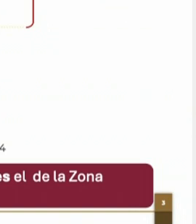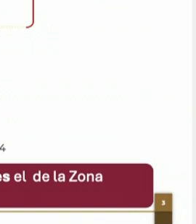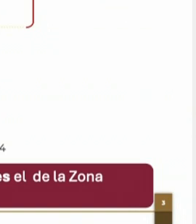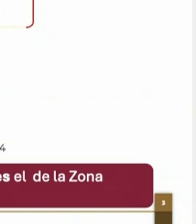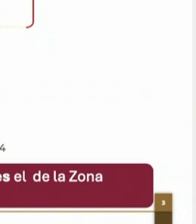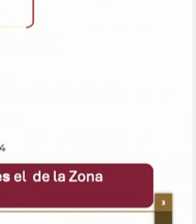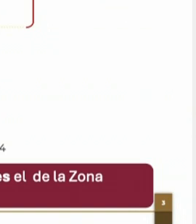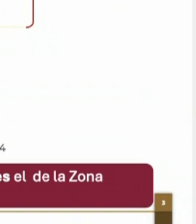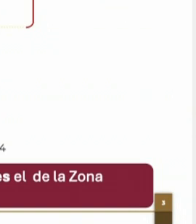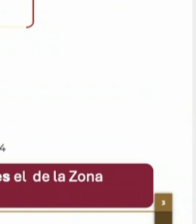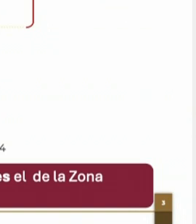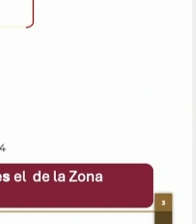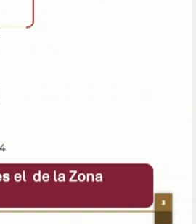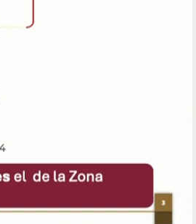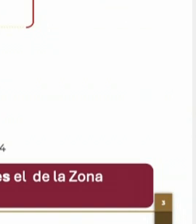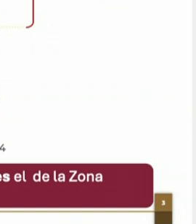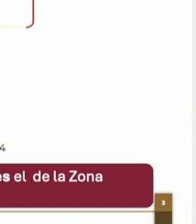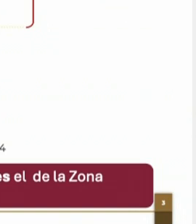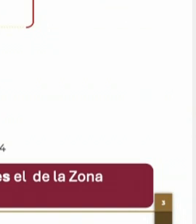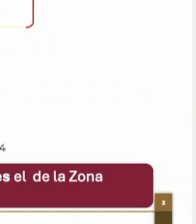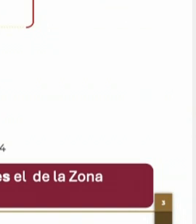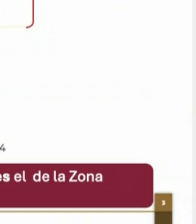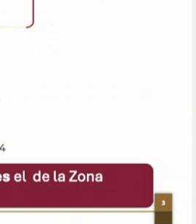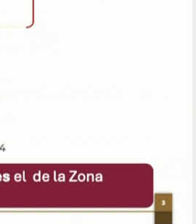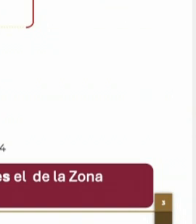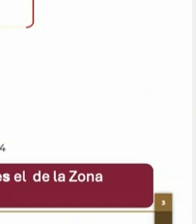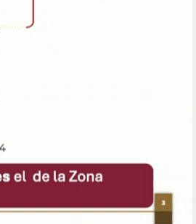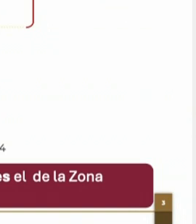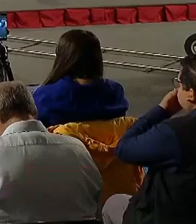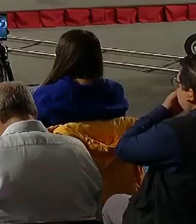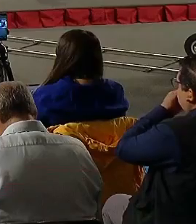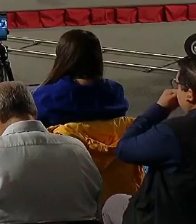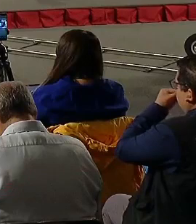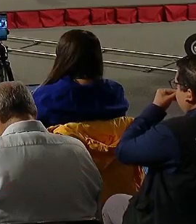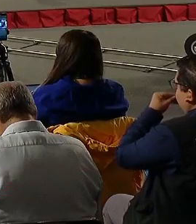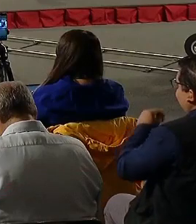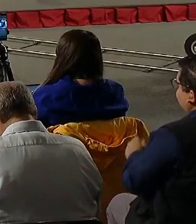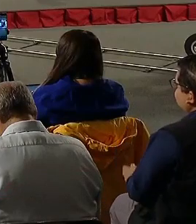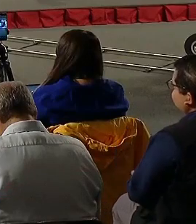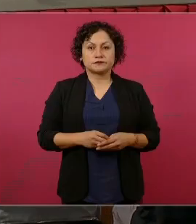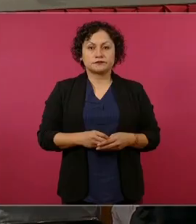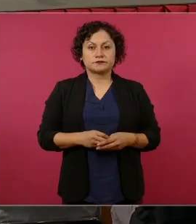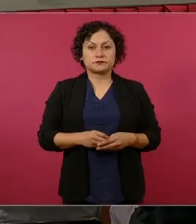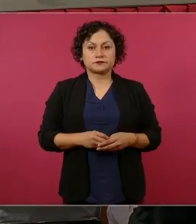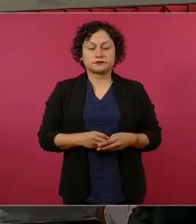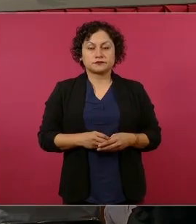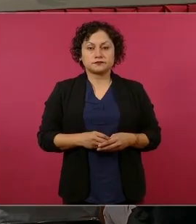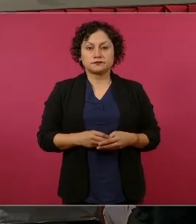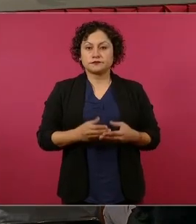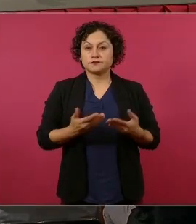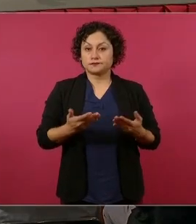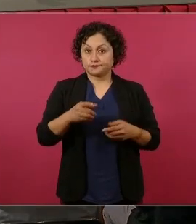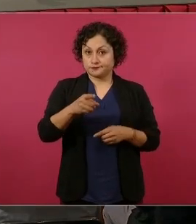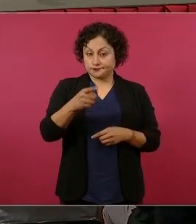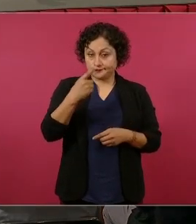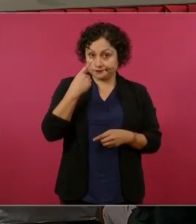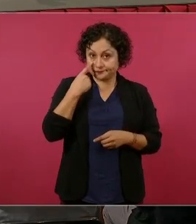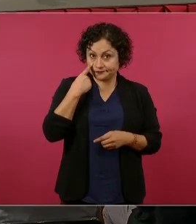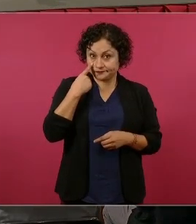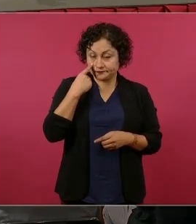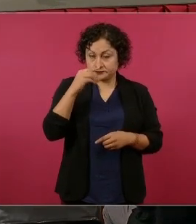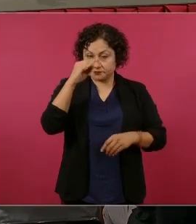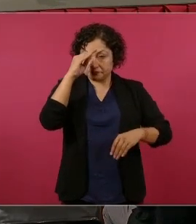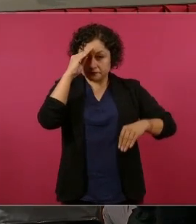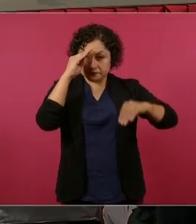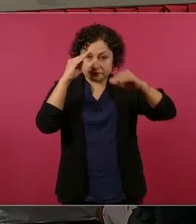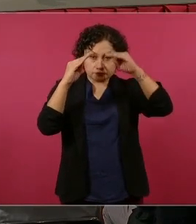analizar esta situación, que planteemos el concepto de balance